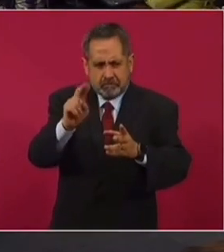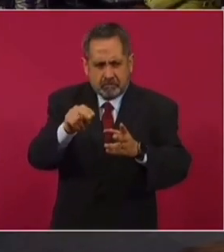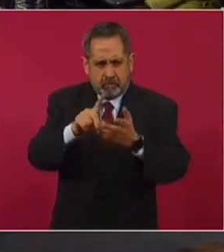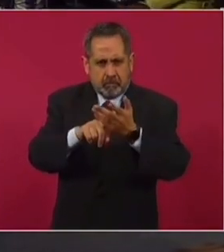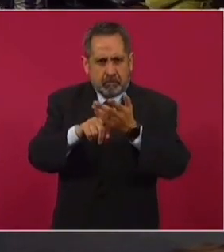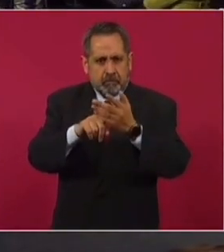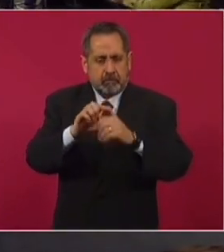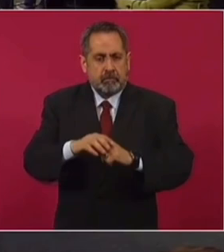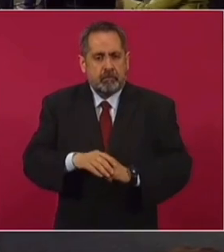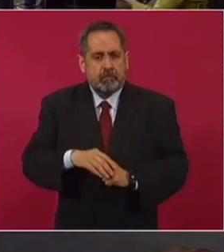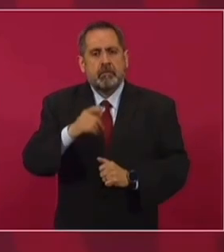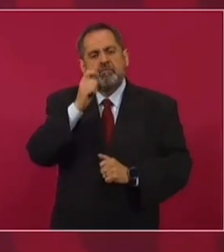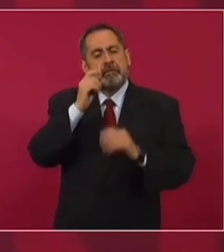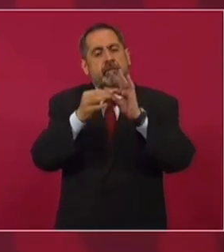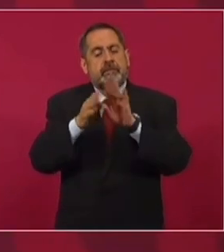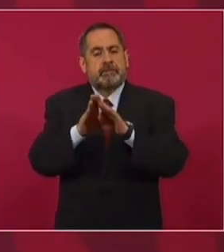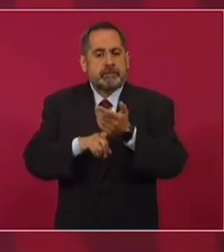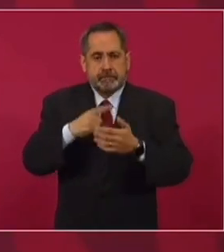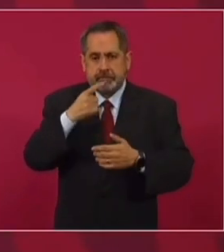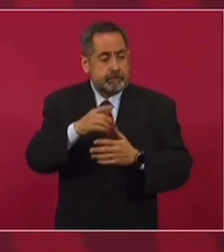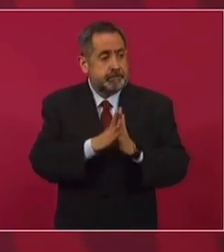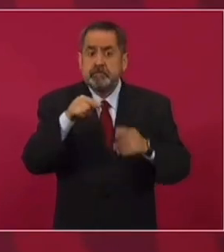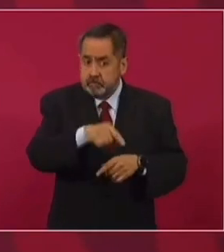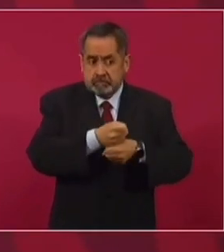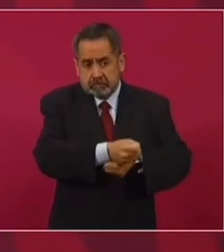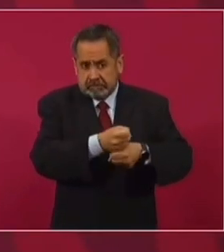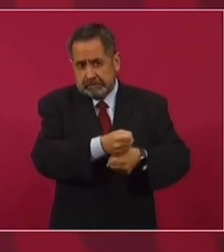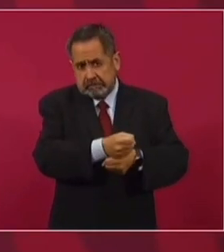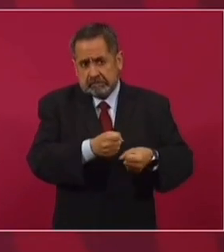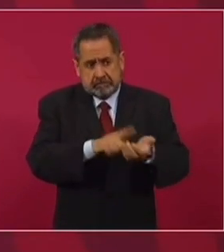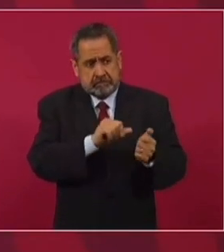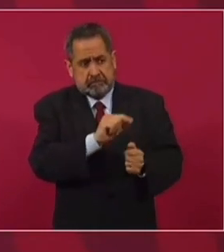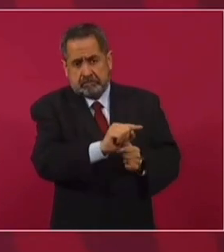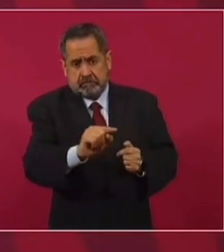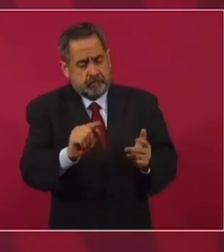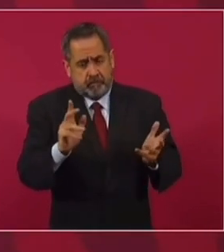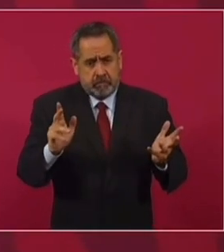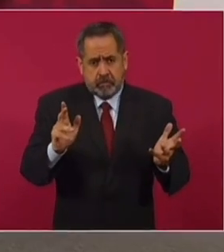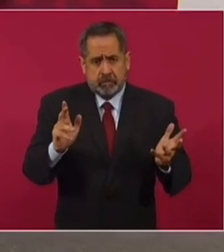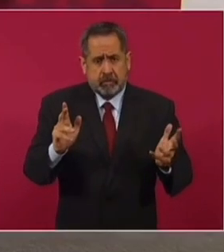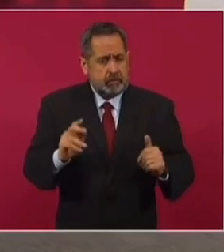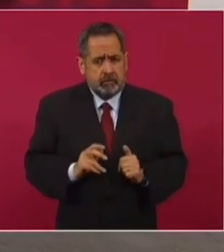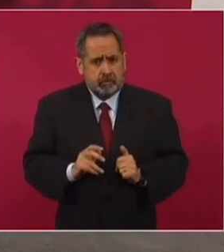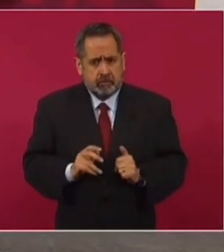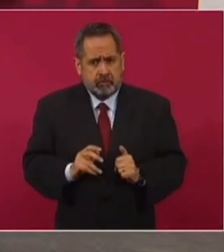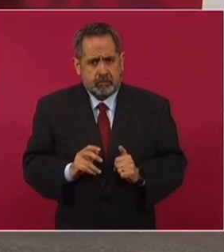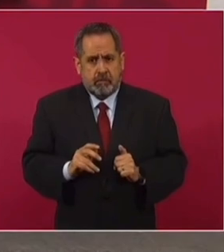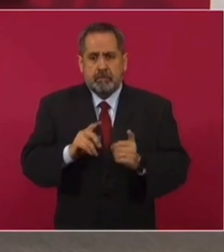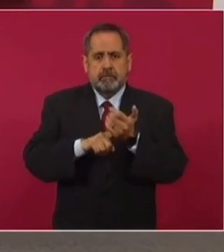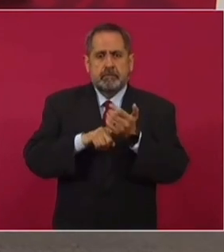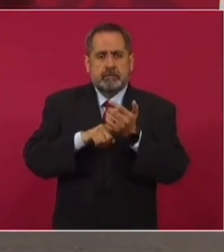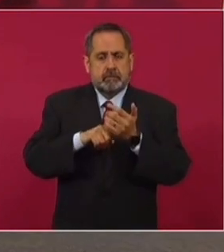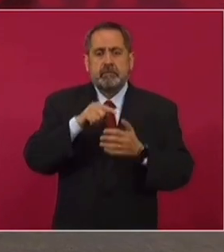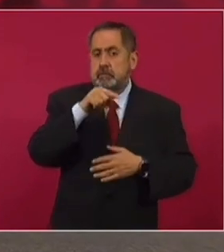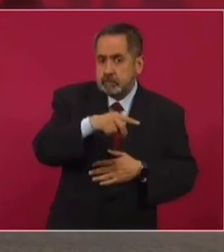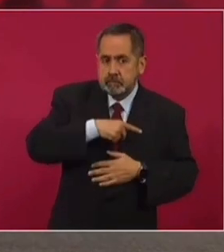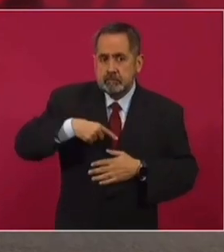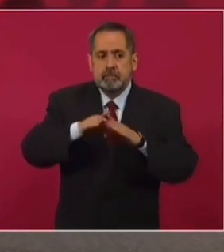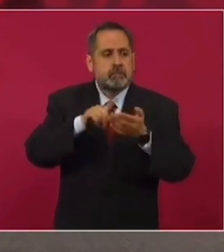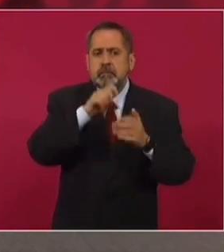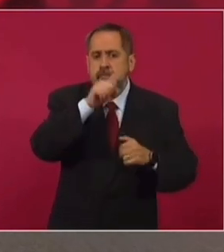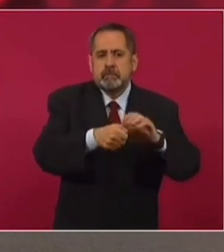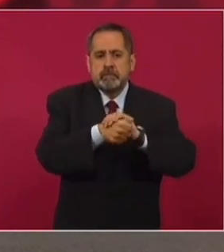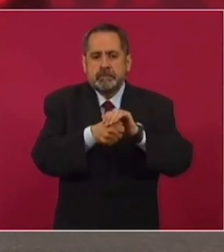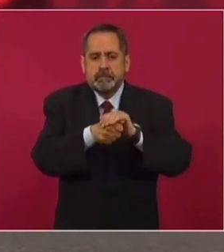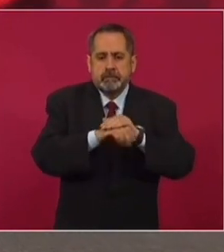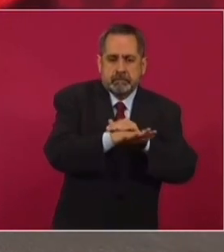¿Sí? Está demostrado que participó en torturas y que tiene mucho que ver con lo de